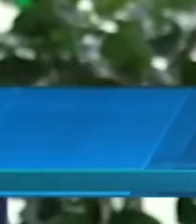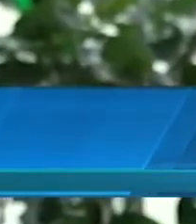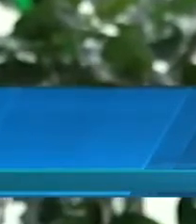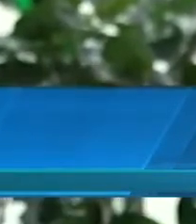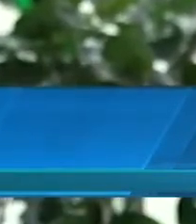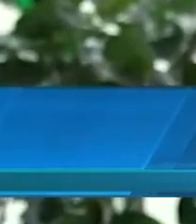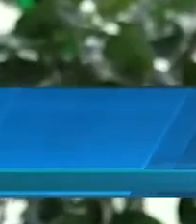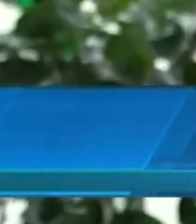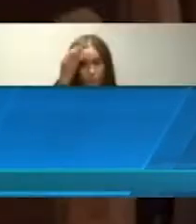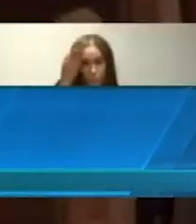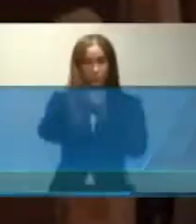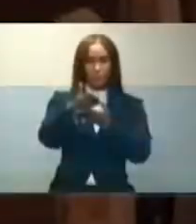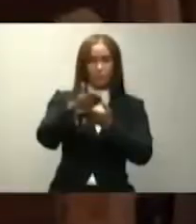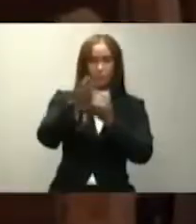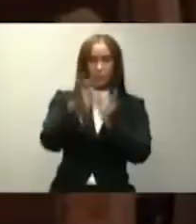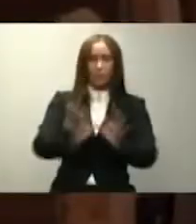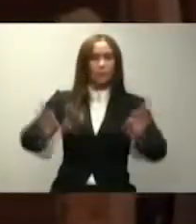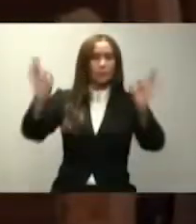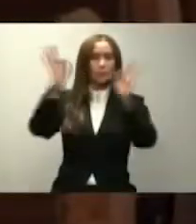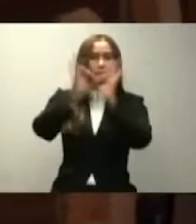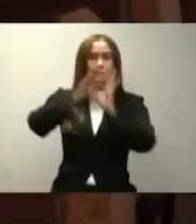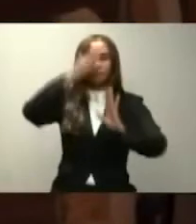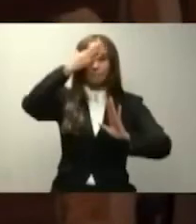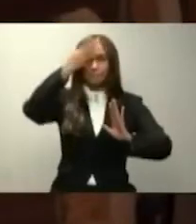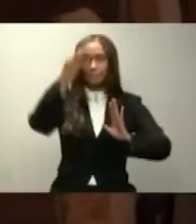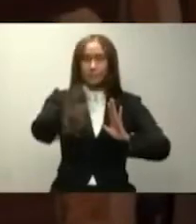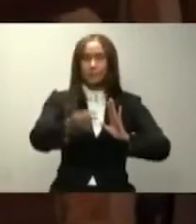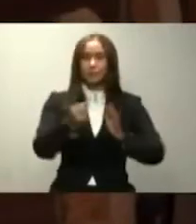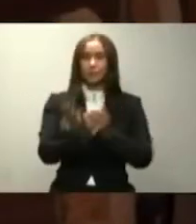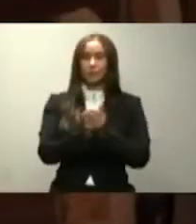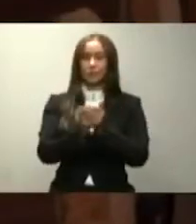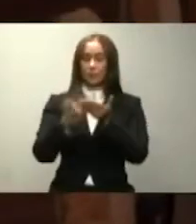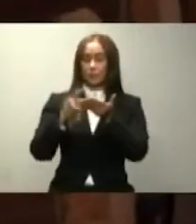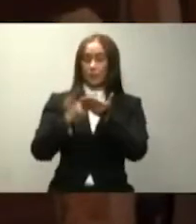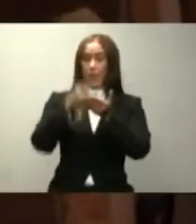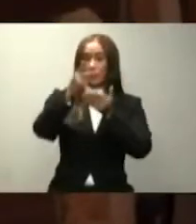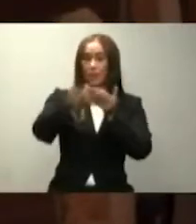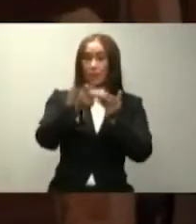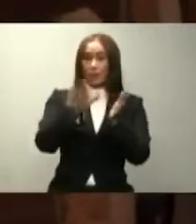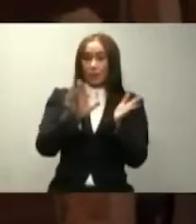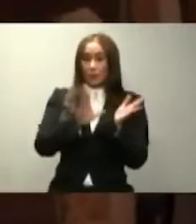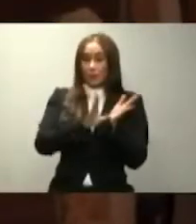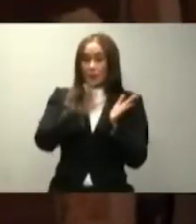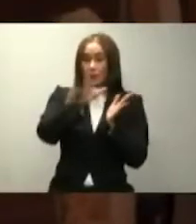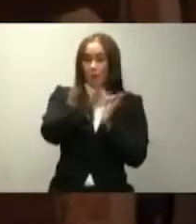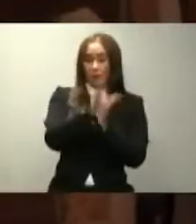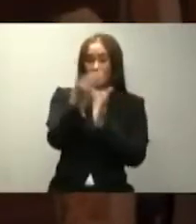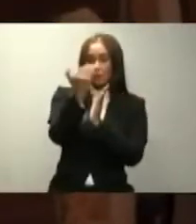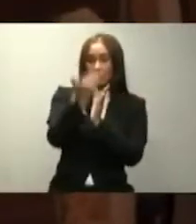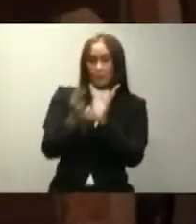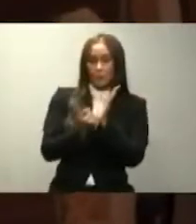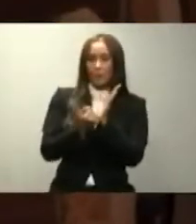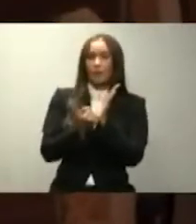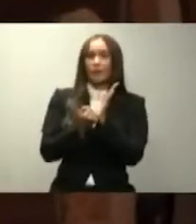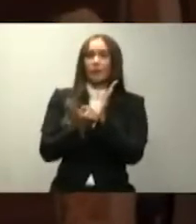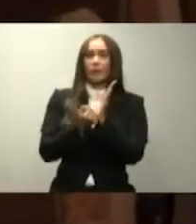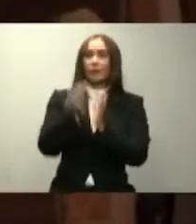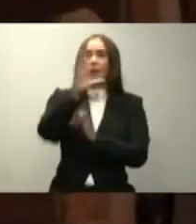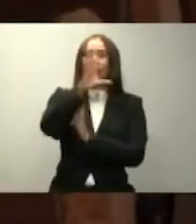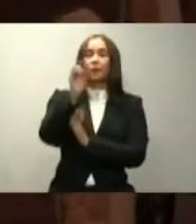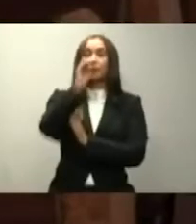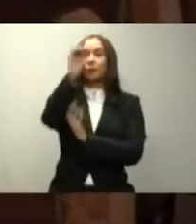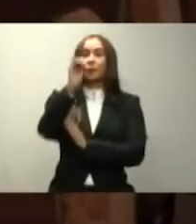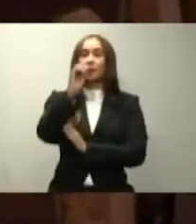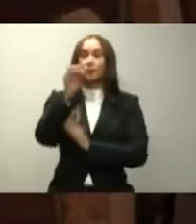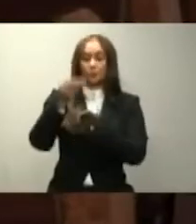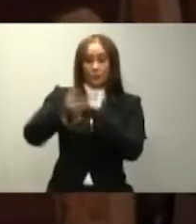opera mundialmente. Voy a proponer al Congreso una rebaja del 50% en la asignación que se da a los partidos